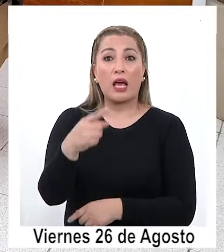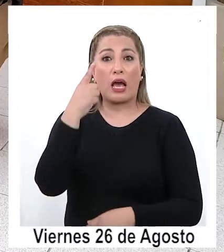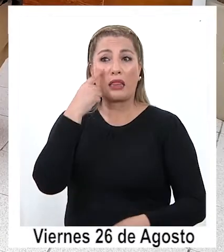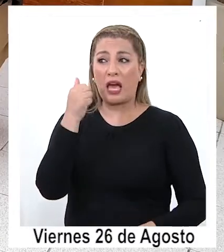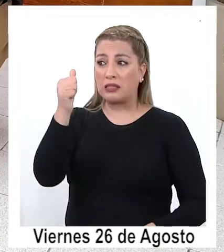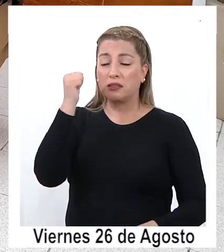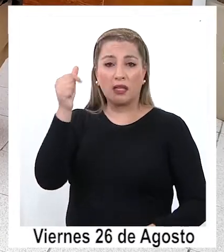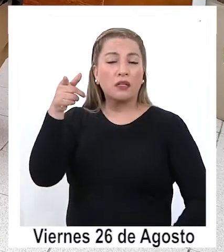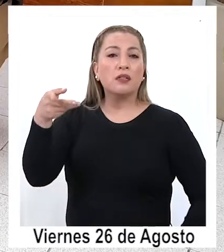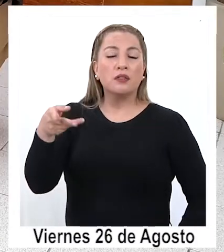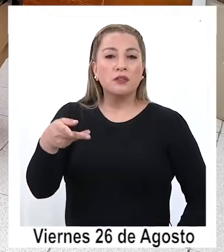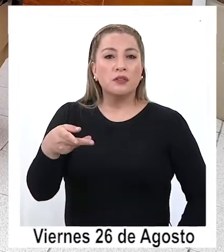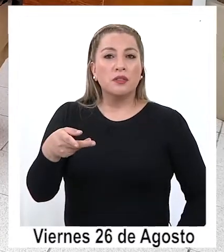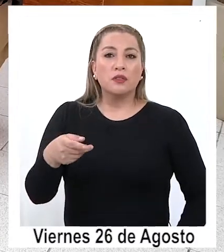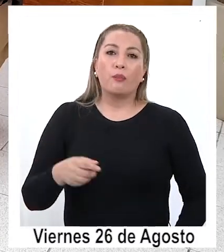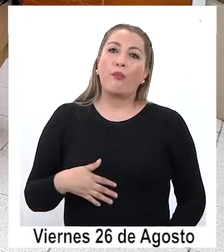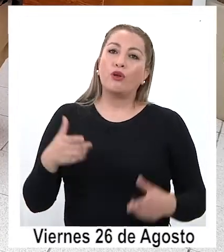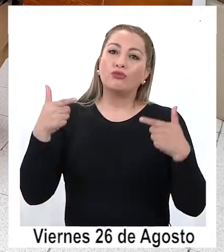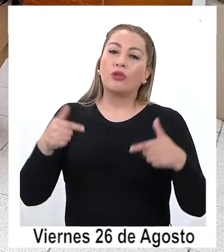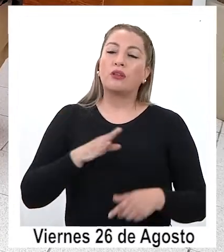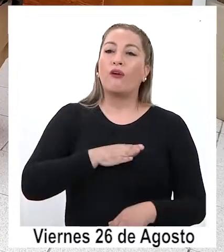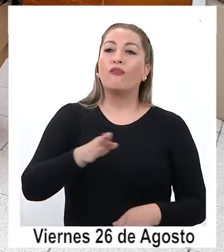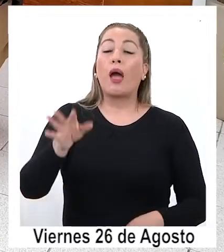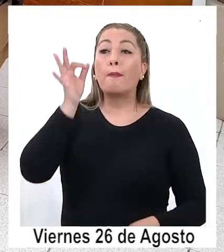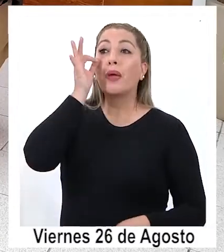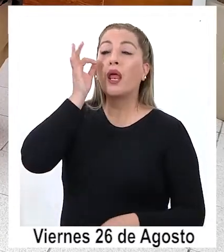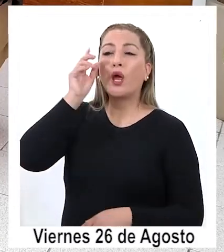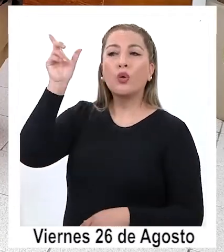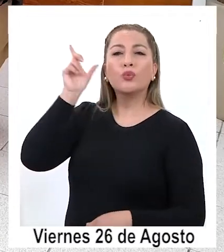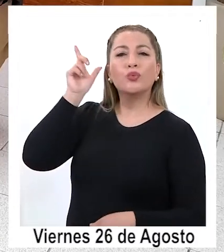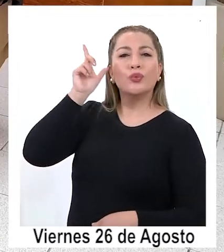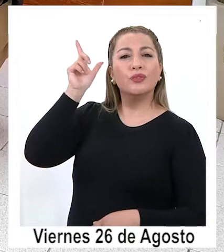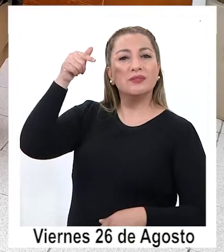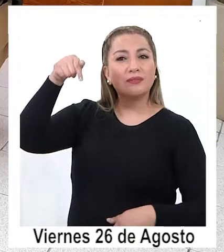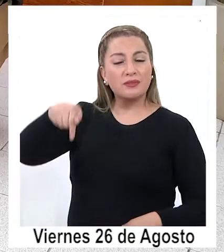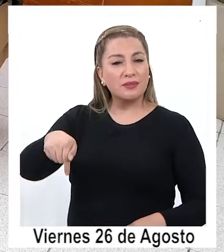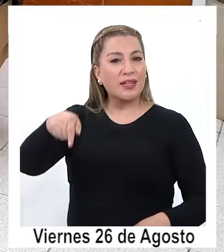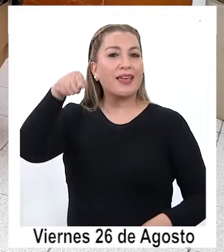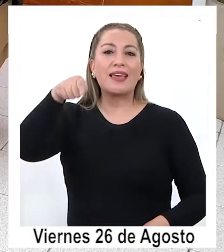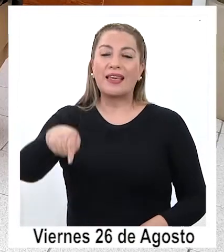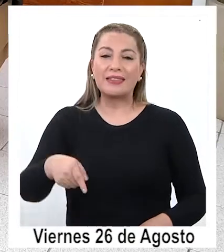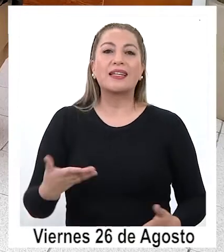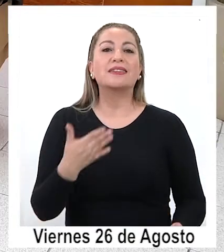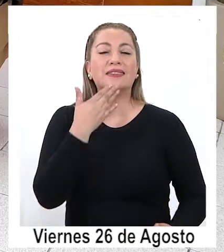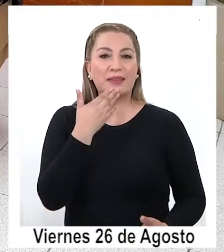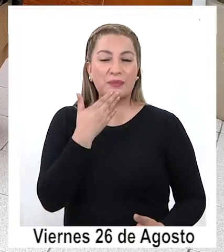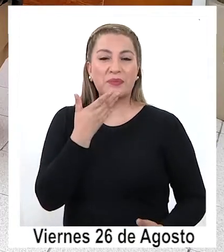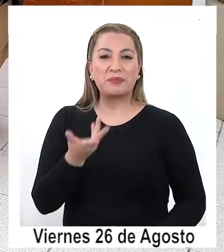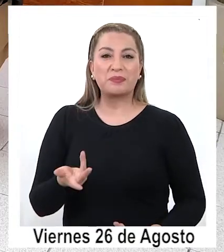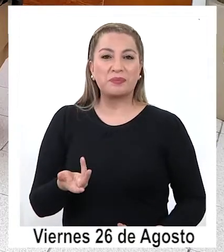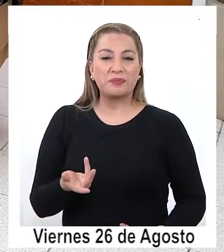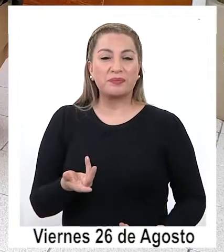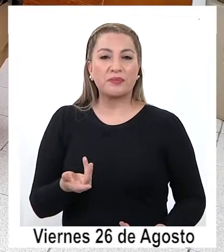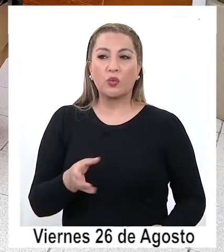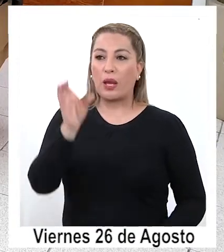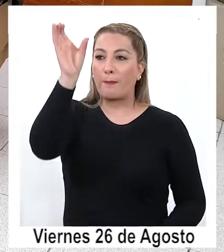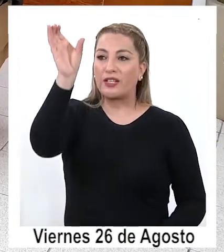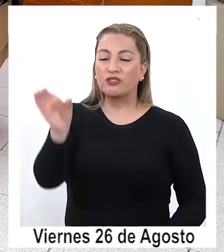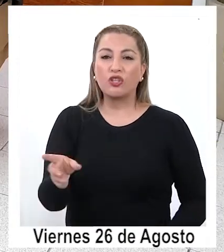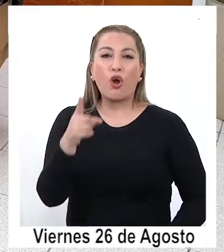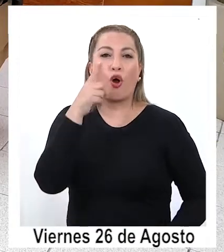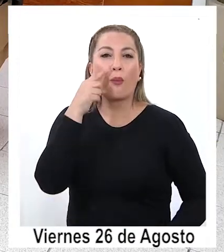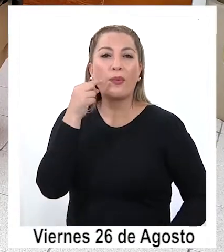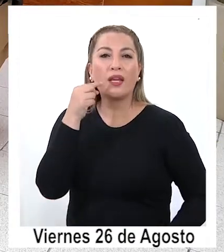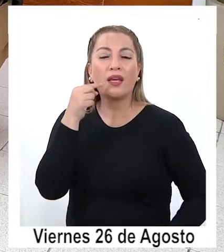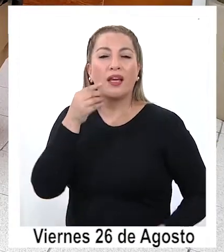yo que tuve la fortuna de asistir a ese concierto y se genera esta sinergia también con un artista regional